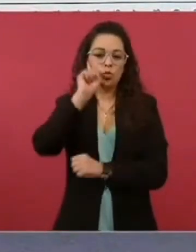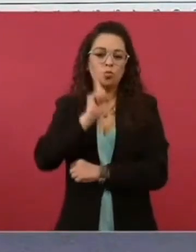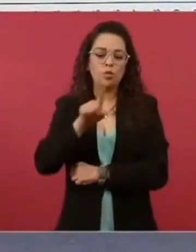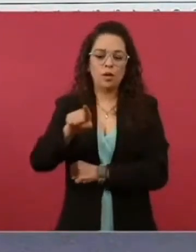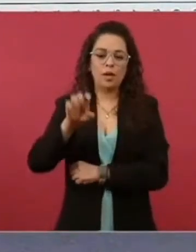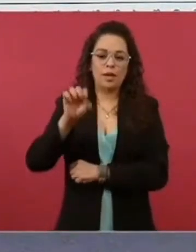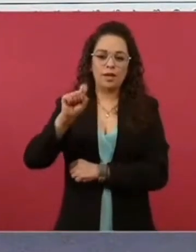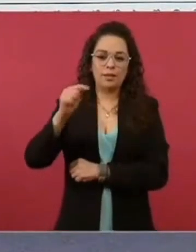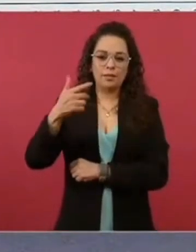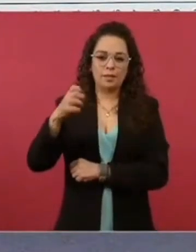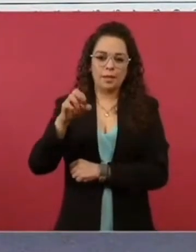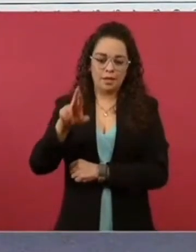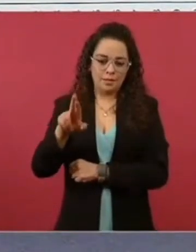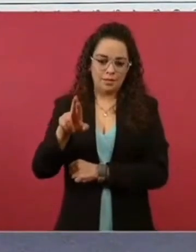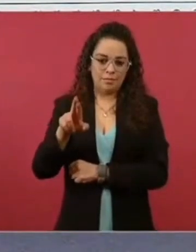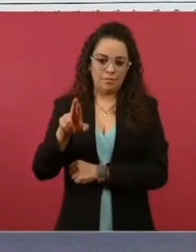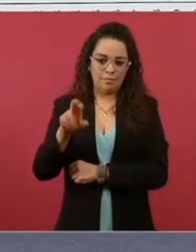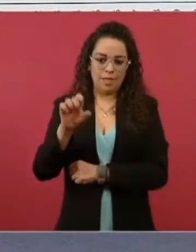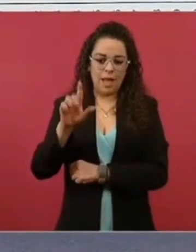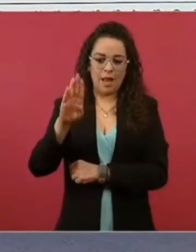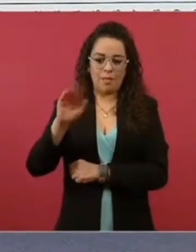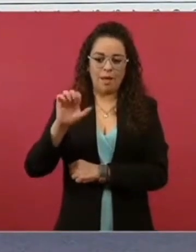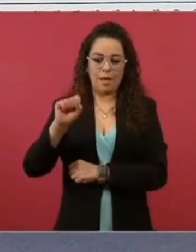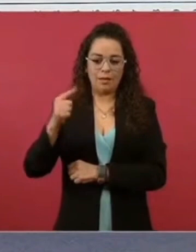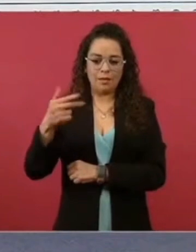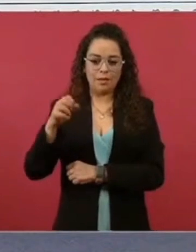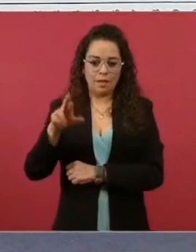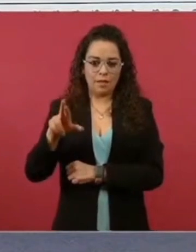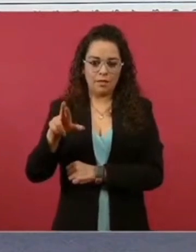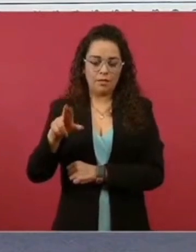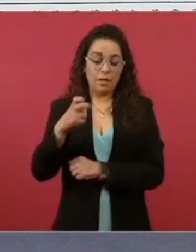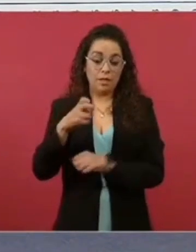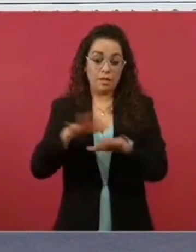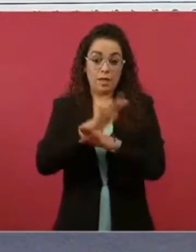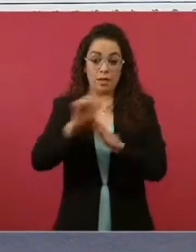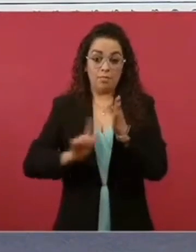va a recibir la mitad de su sueldo.